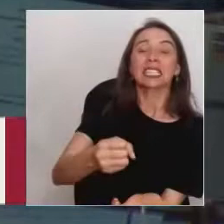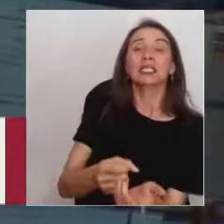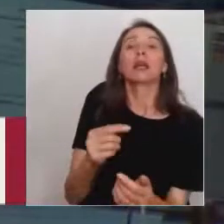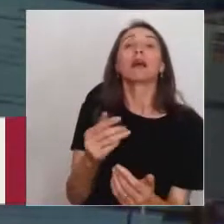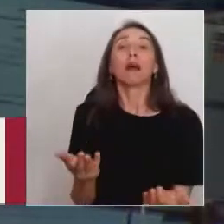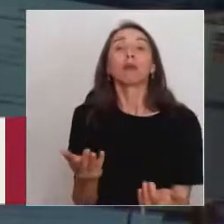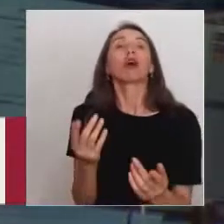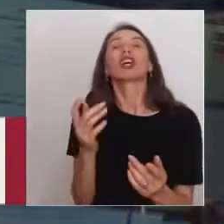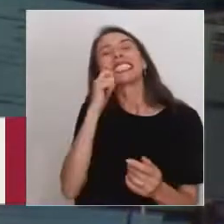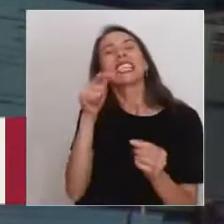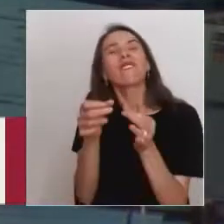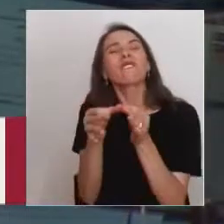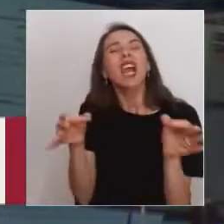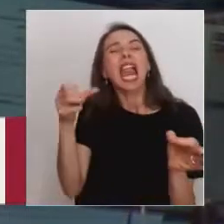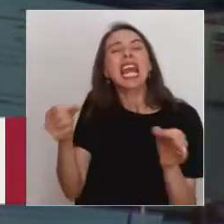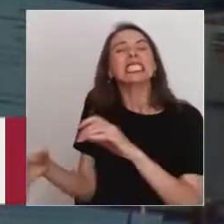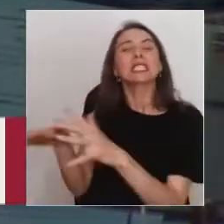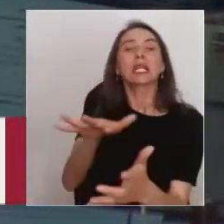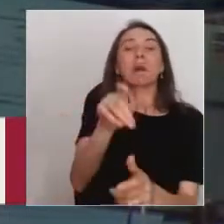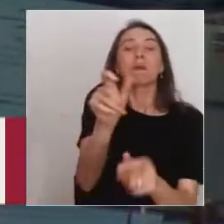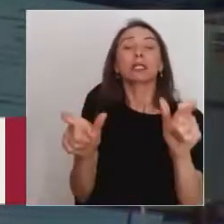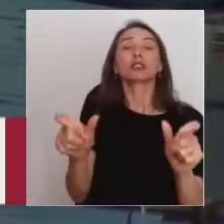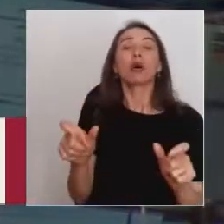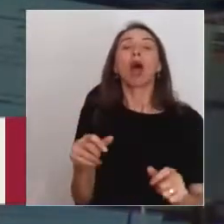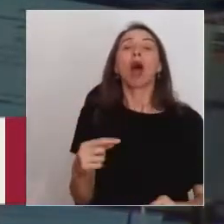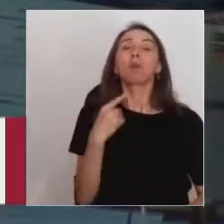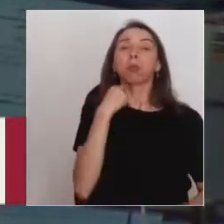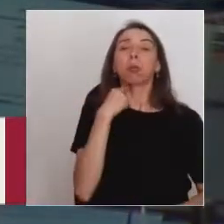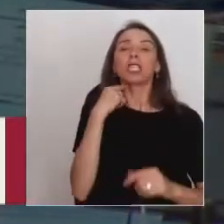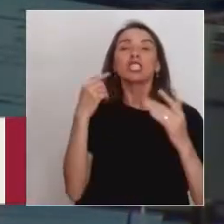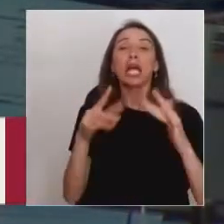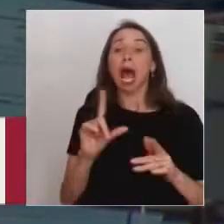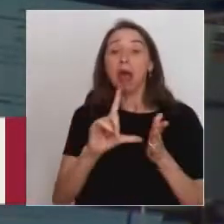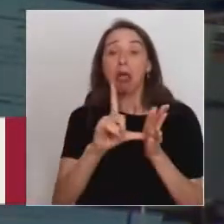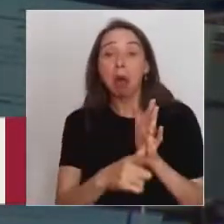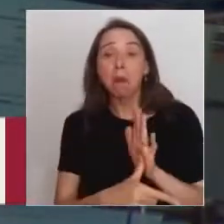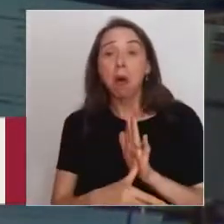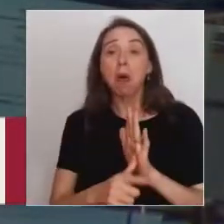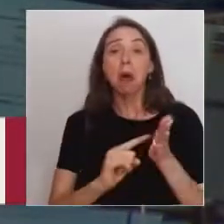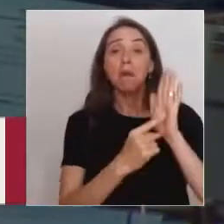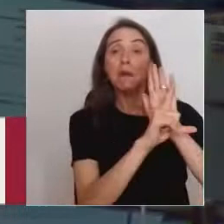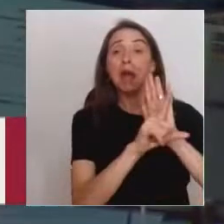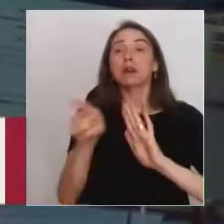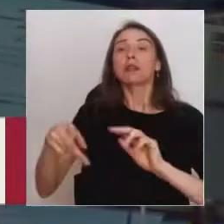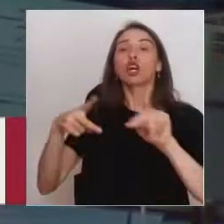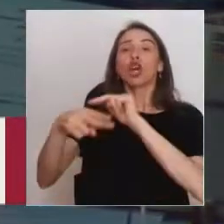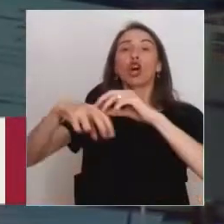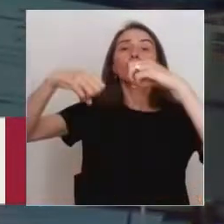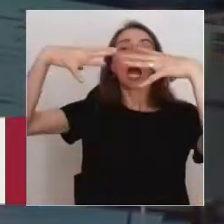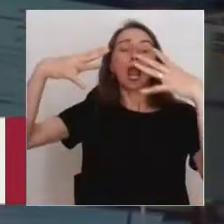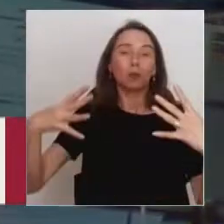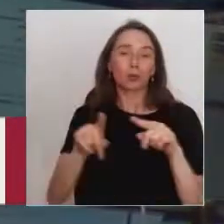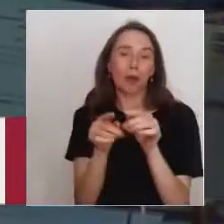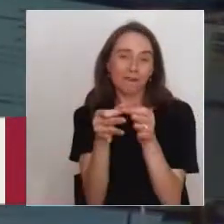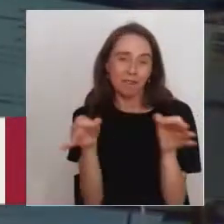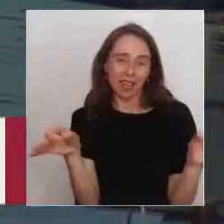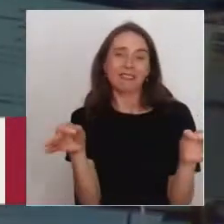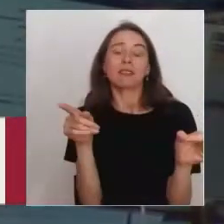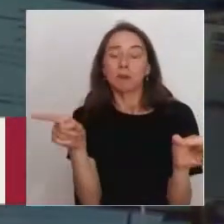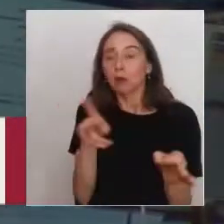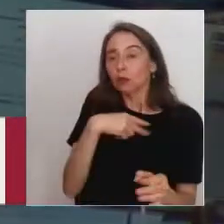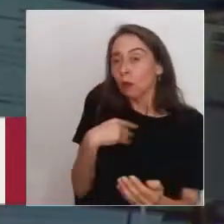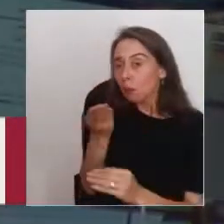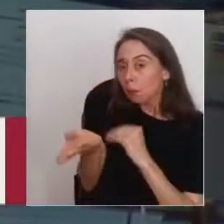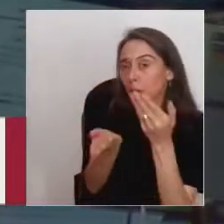porque no pudieron pagar las deudas que tenían nosotros hicimos un proyecto y un proyecto de resolución pidiéndole que exista